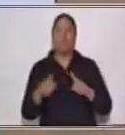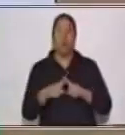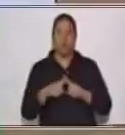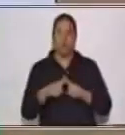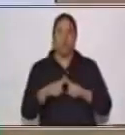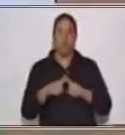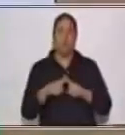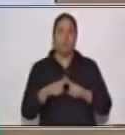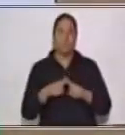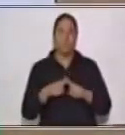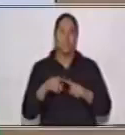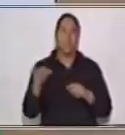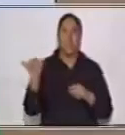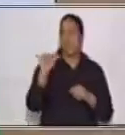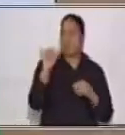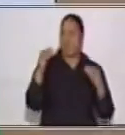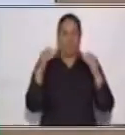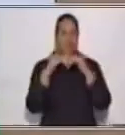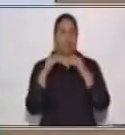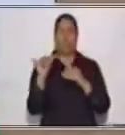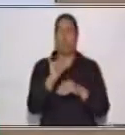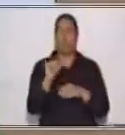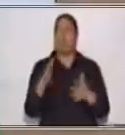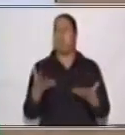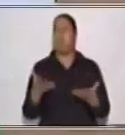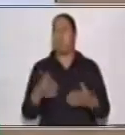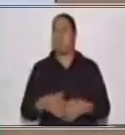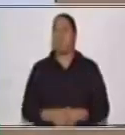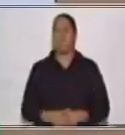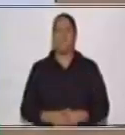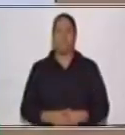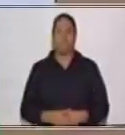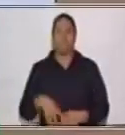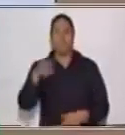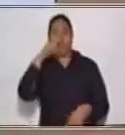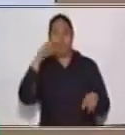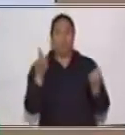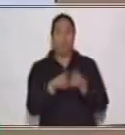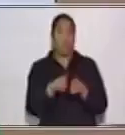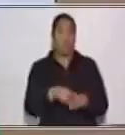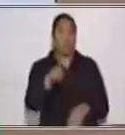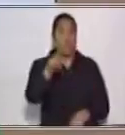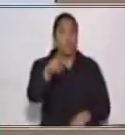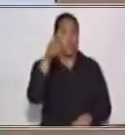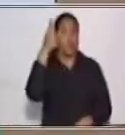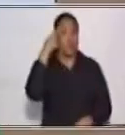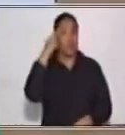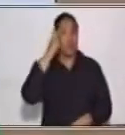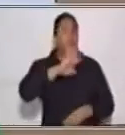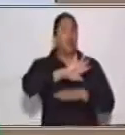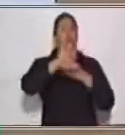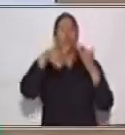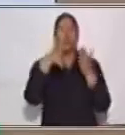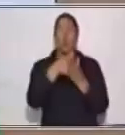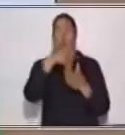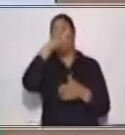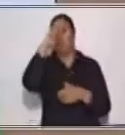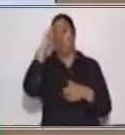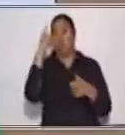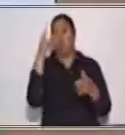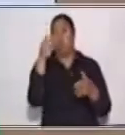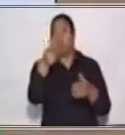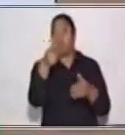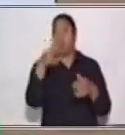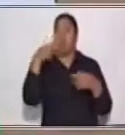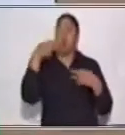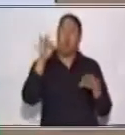satisface la igualdad? También te recuerdo que todo lo que trabajas Debes de irlo